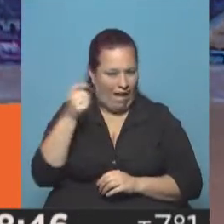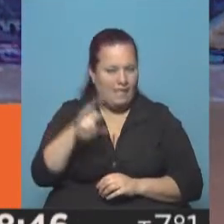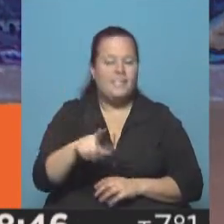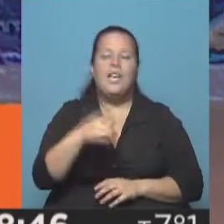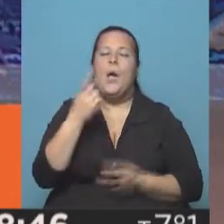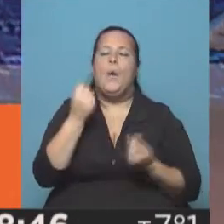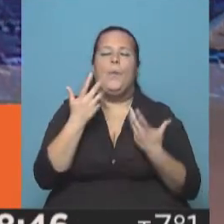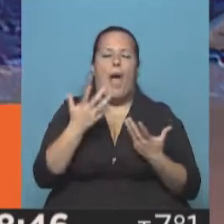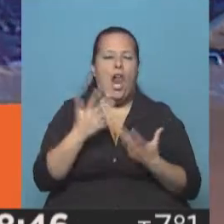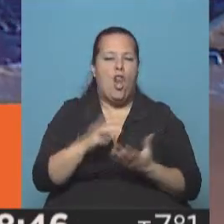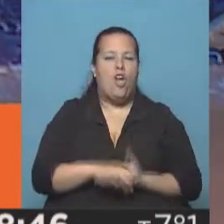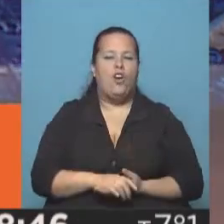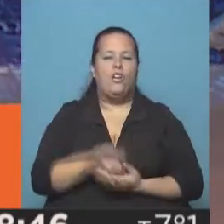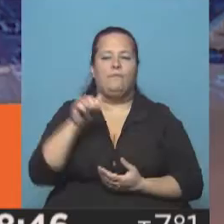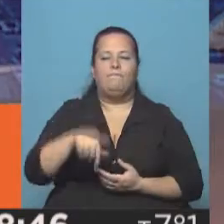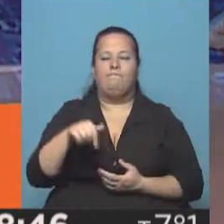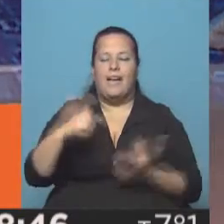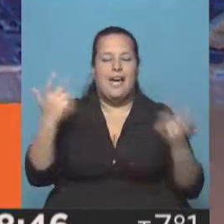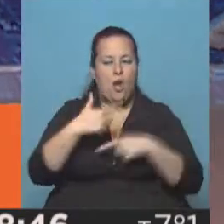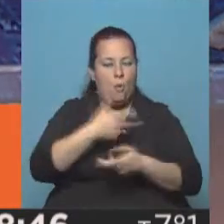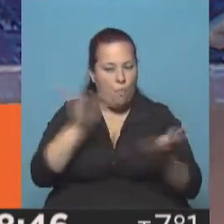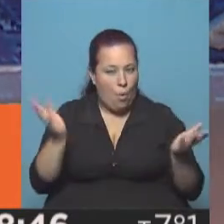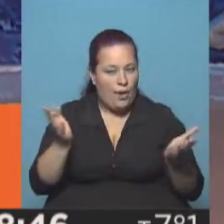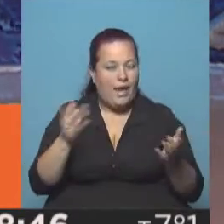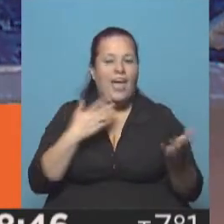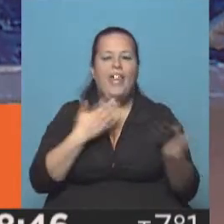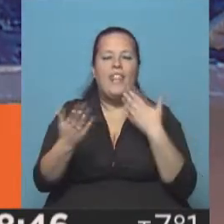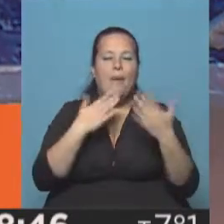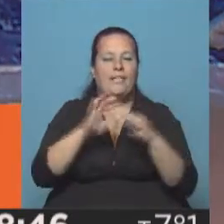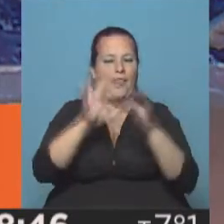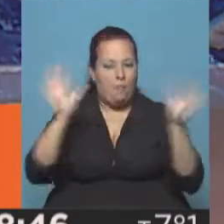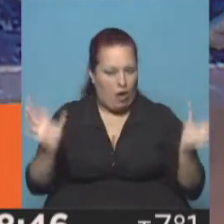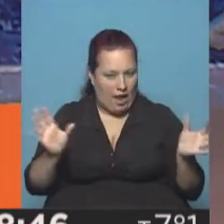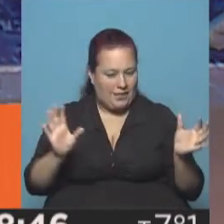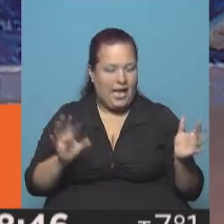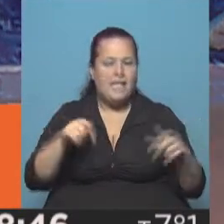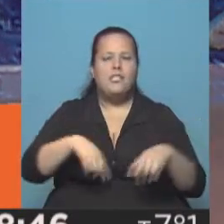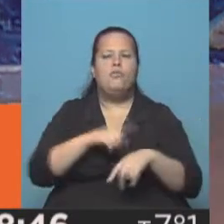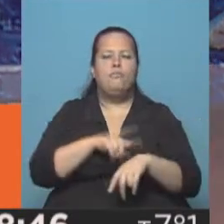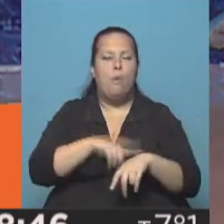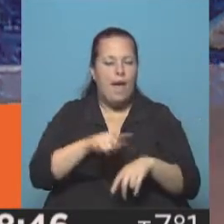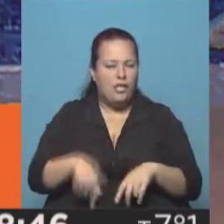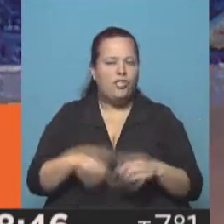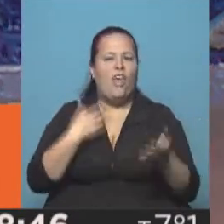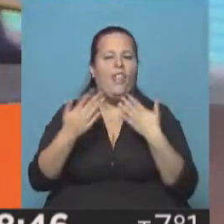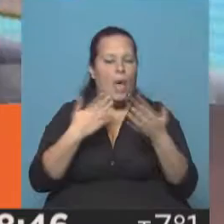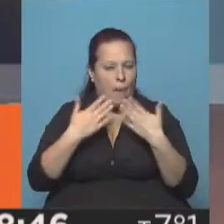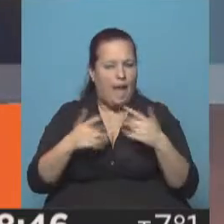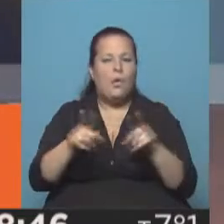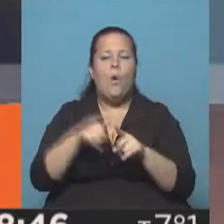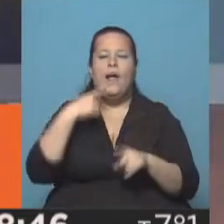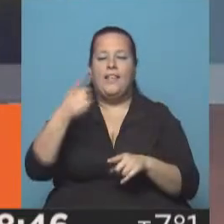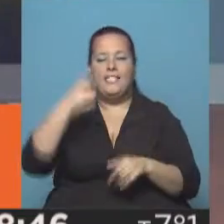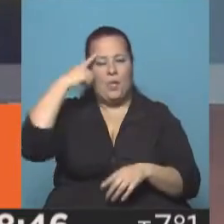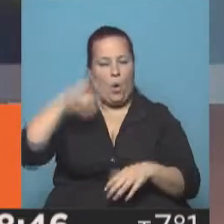valor de este de esta audiencia pública está en el debate democrático o sea es una instancia de debate como lo dijo la